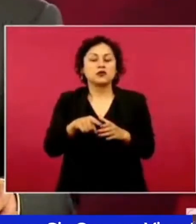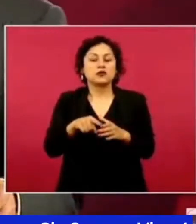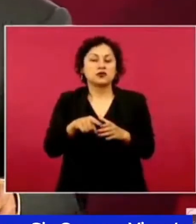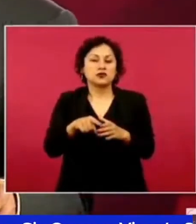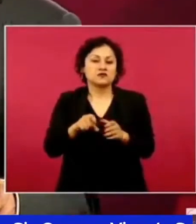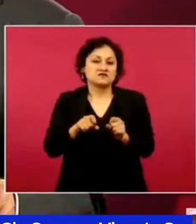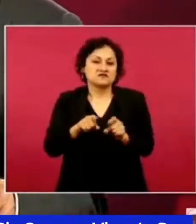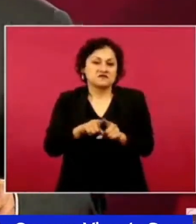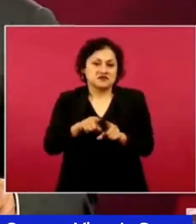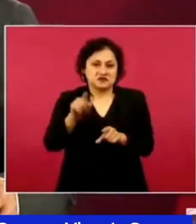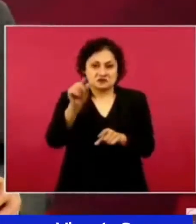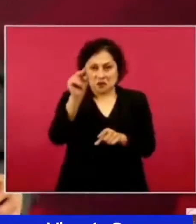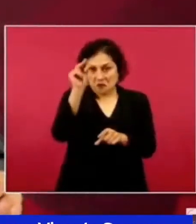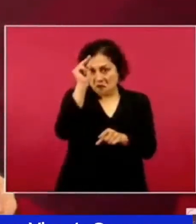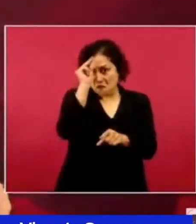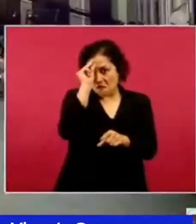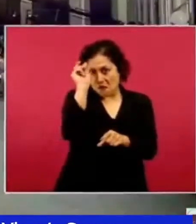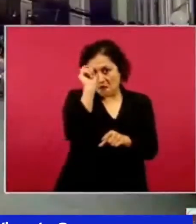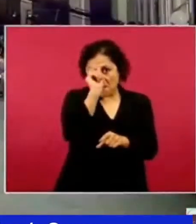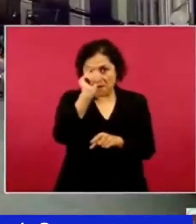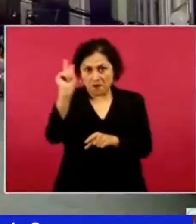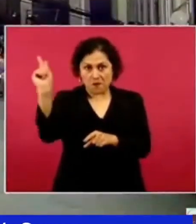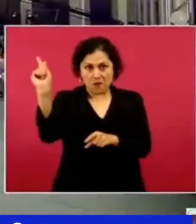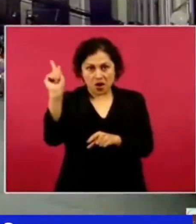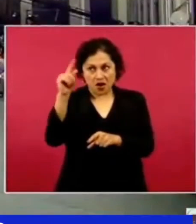intelectuales orgánicos